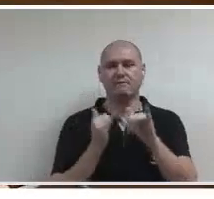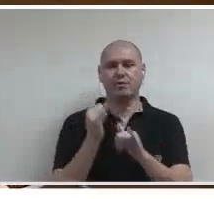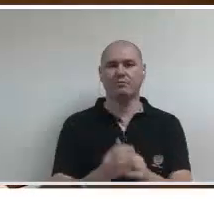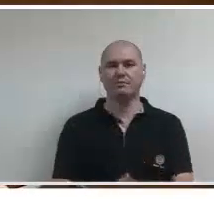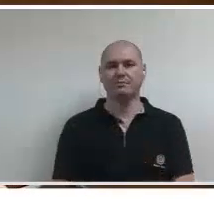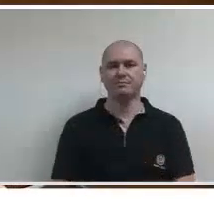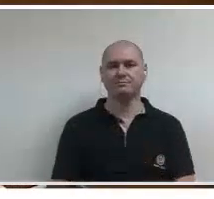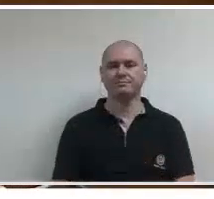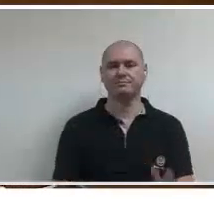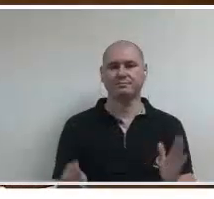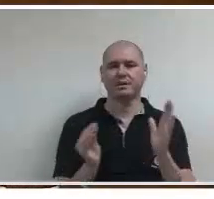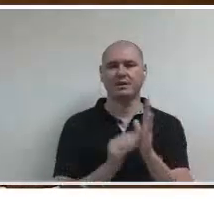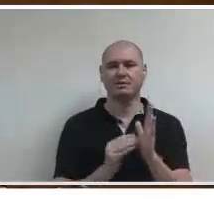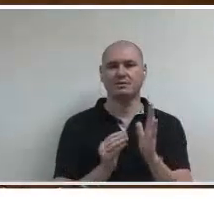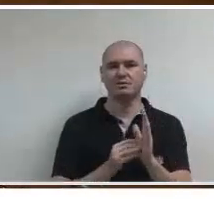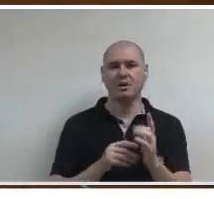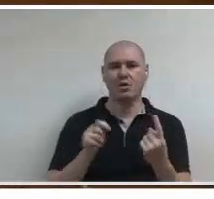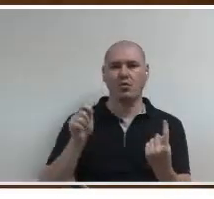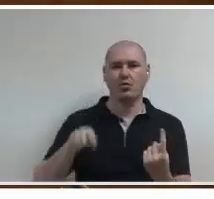Rejuá Amoñez, señor Tim Marandú.